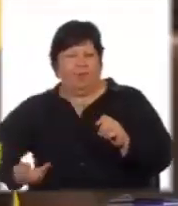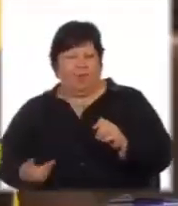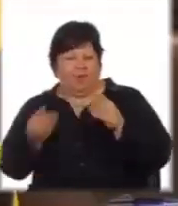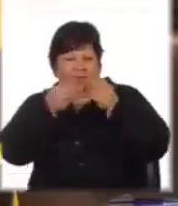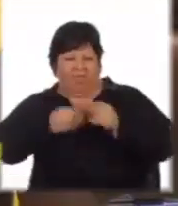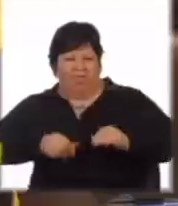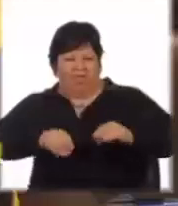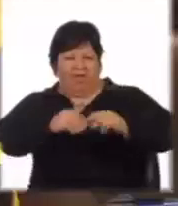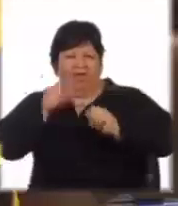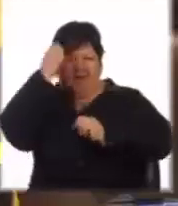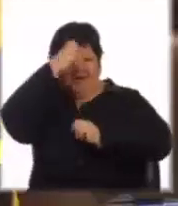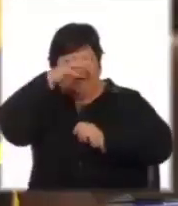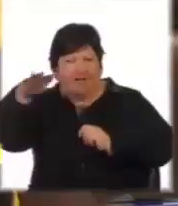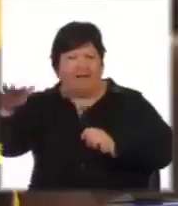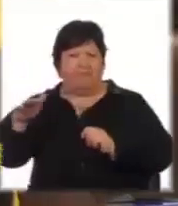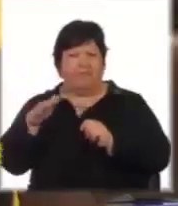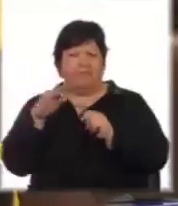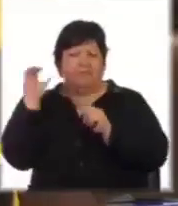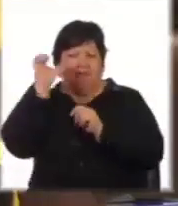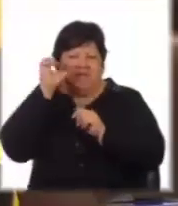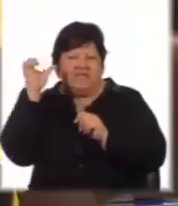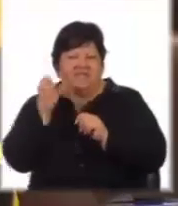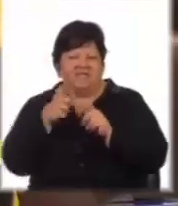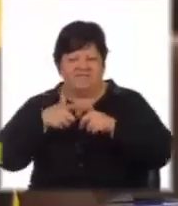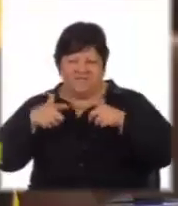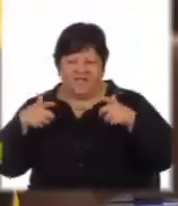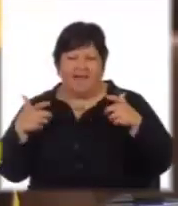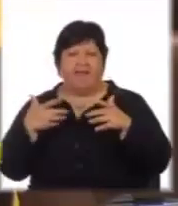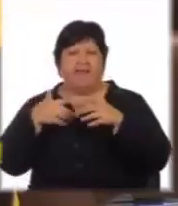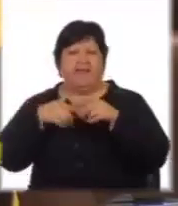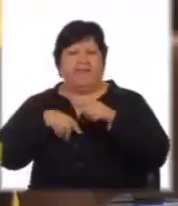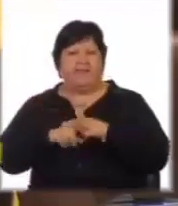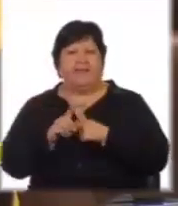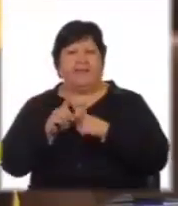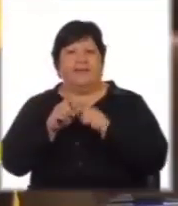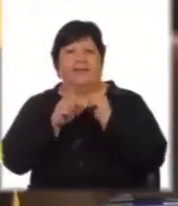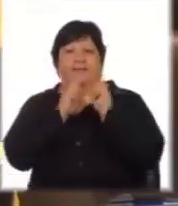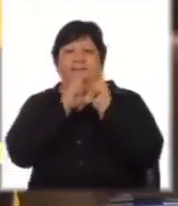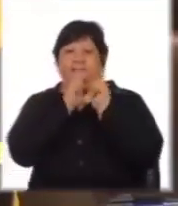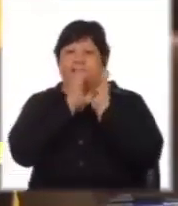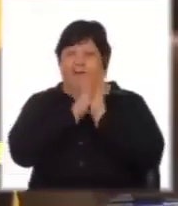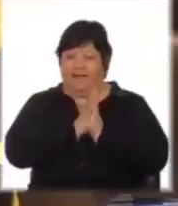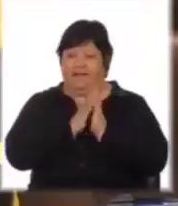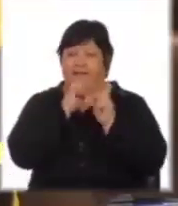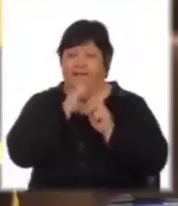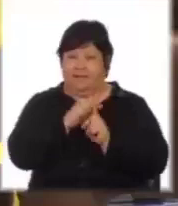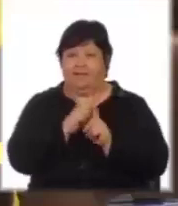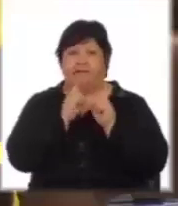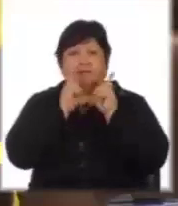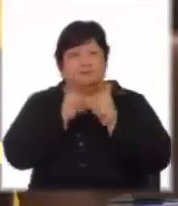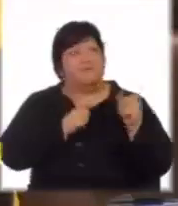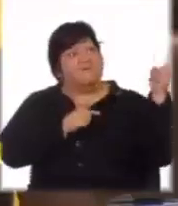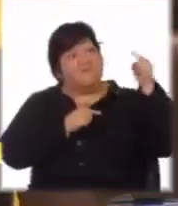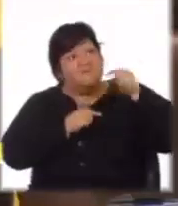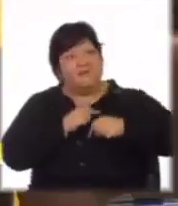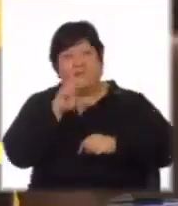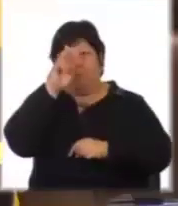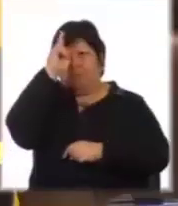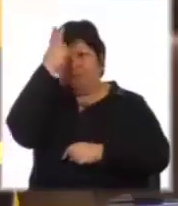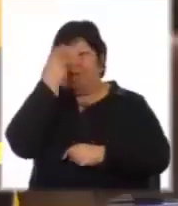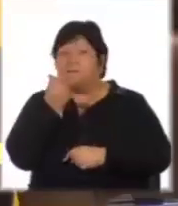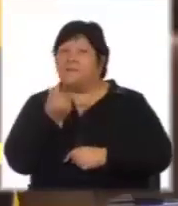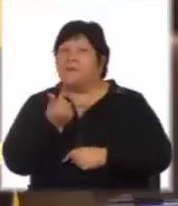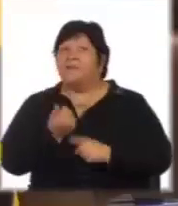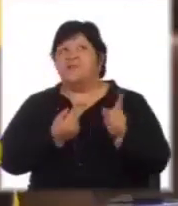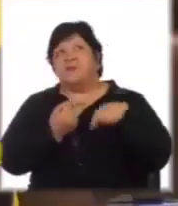presión de los grandes empresarios, grupos de presión de las iglesias que vienen al Uruguay con dinero de